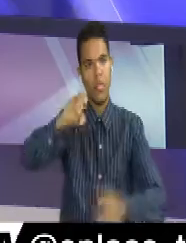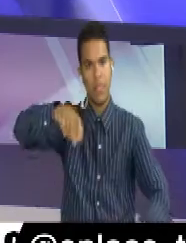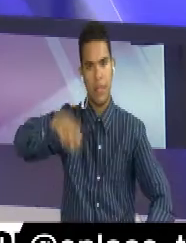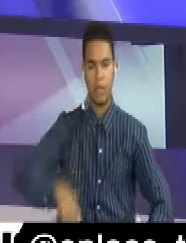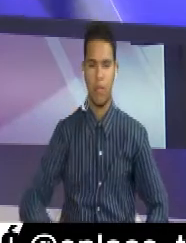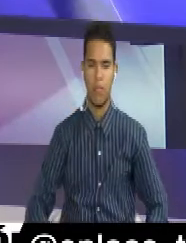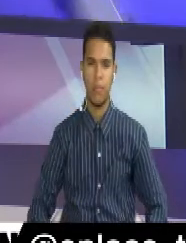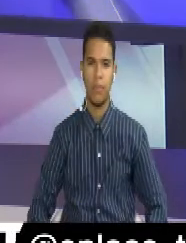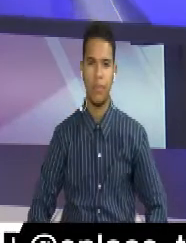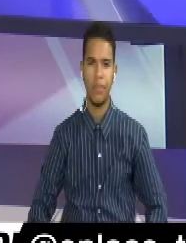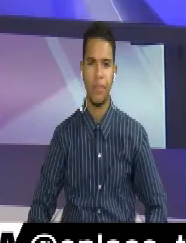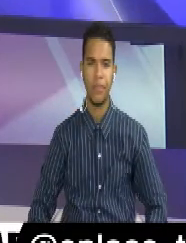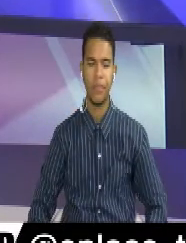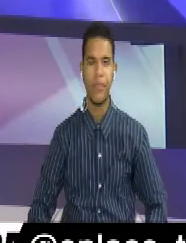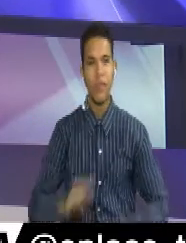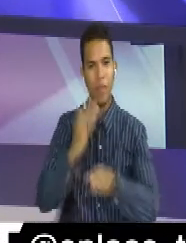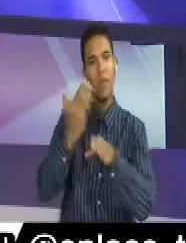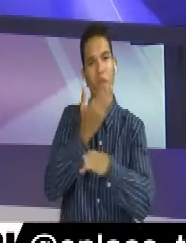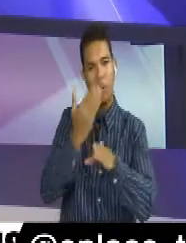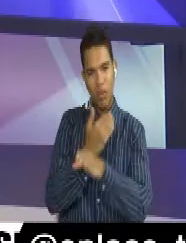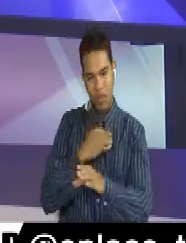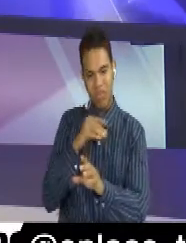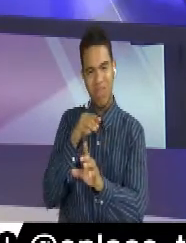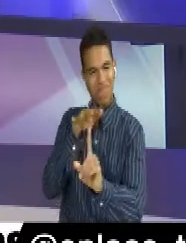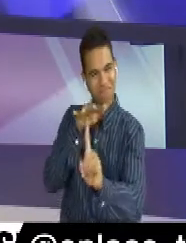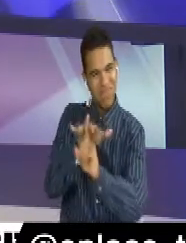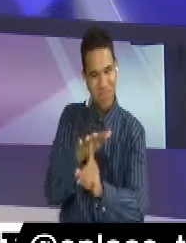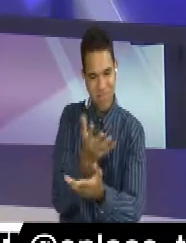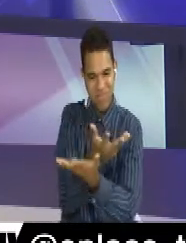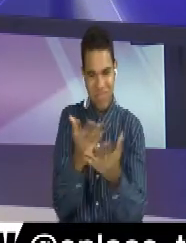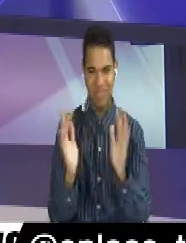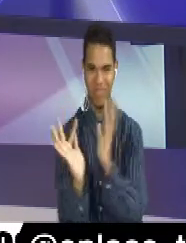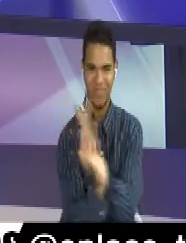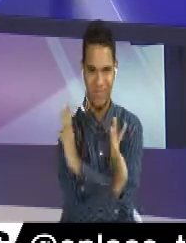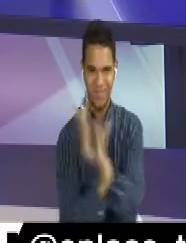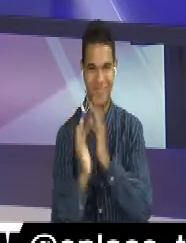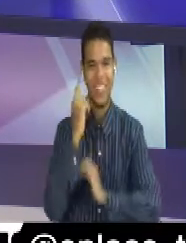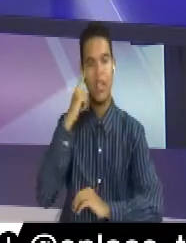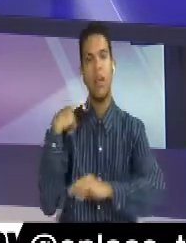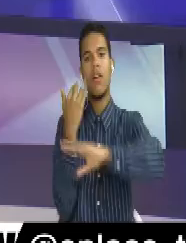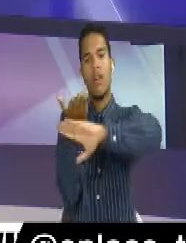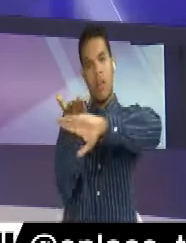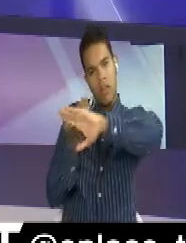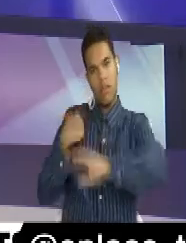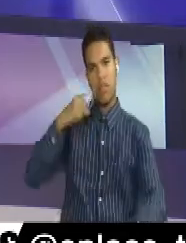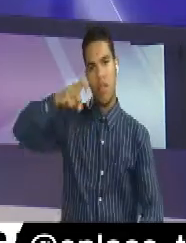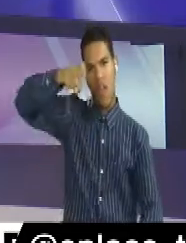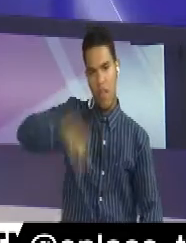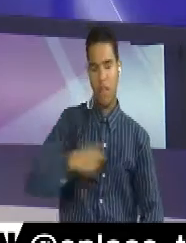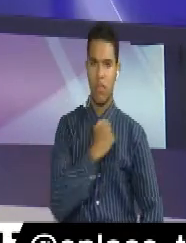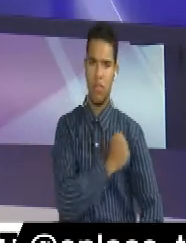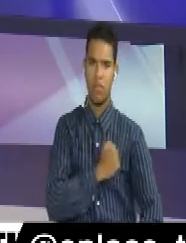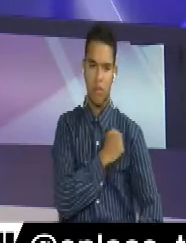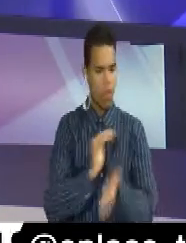Y los afectados de esta problemática pidieron a las autoridades competentes reparación a la vía que tienen de acceso a nuestra